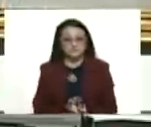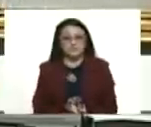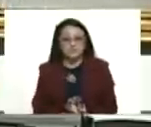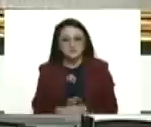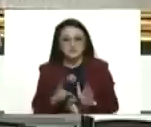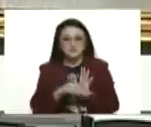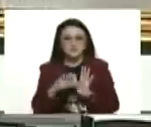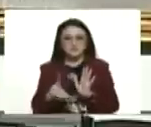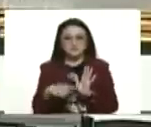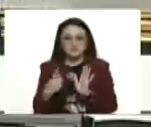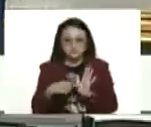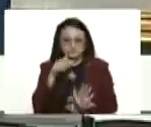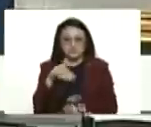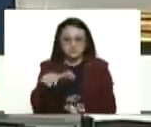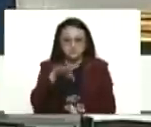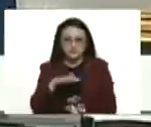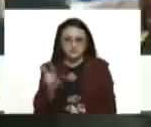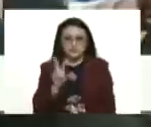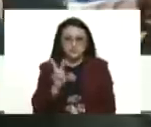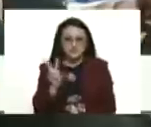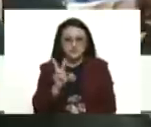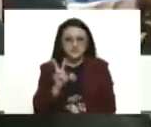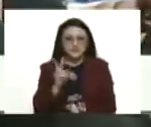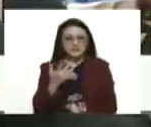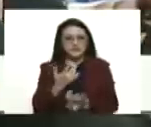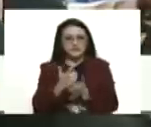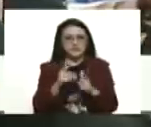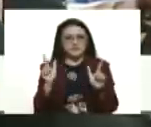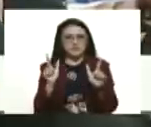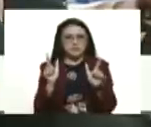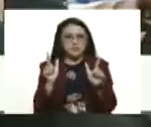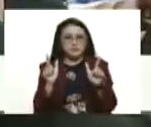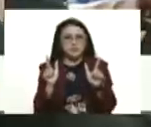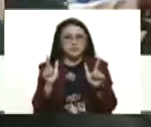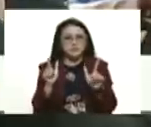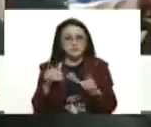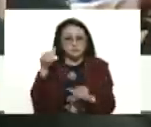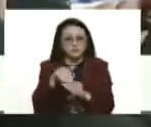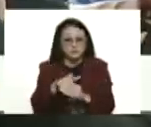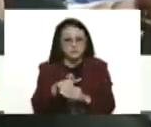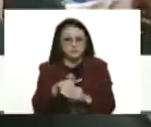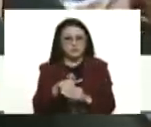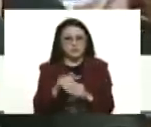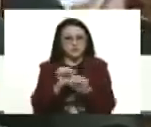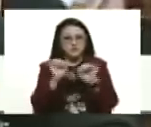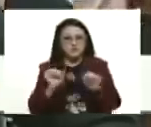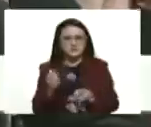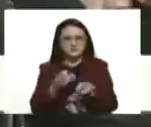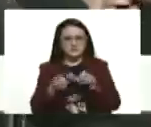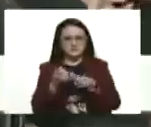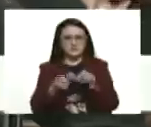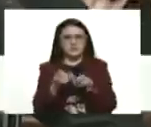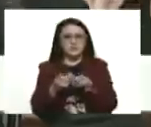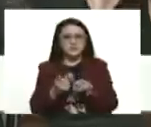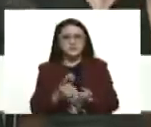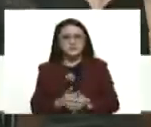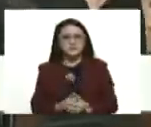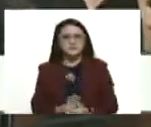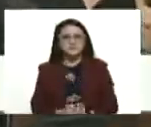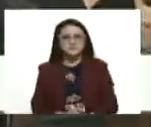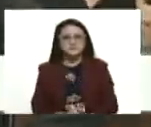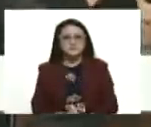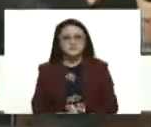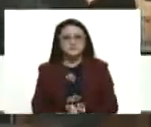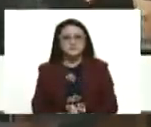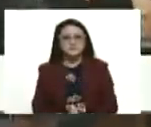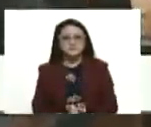pleno que tiene un pueblo como el pueblo de Venezuela de ejercer libremente su soberanía, su sistema financiero, su economía,